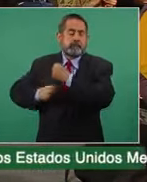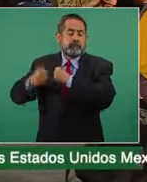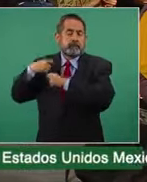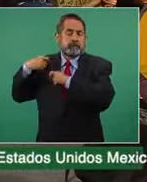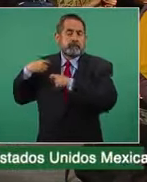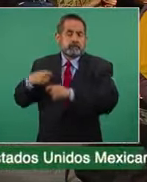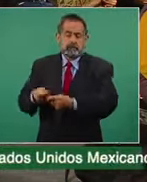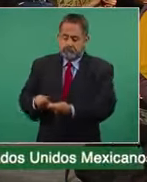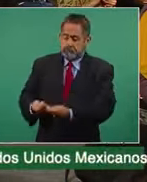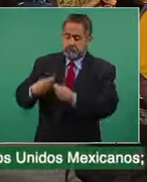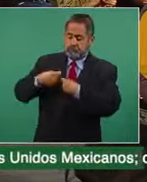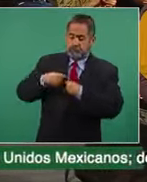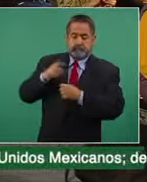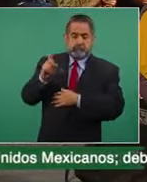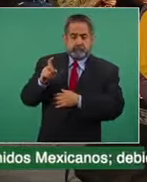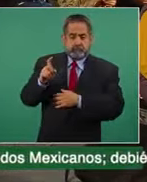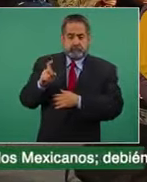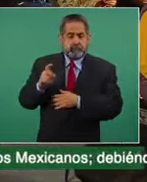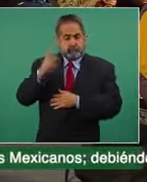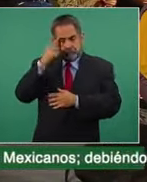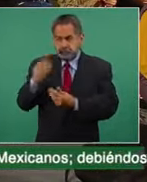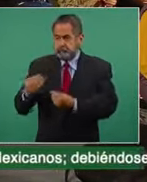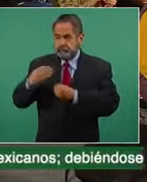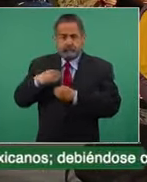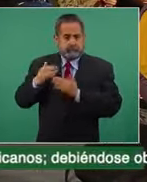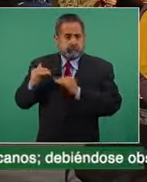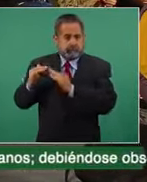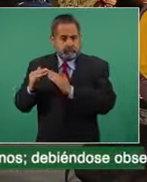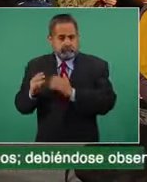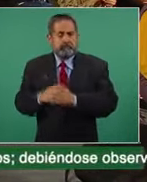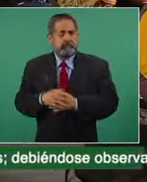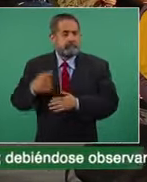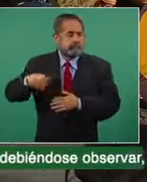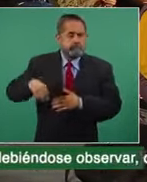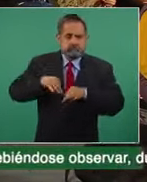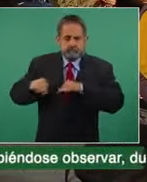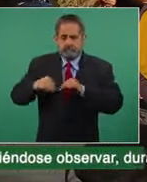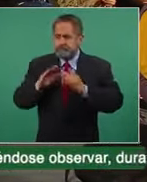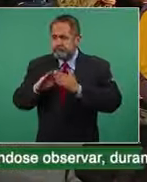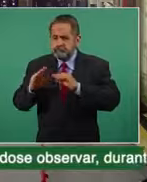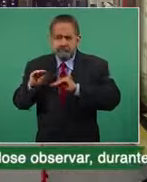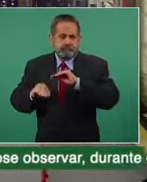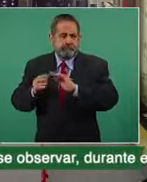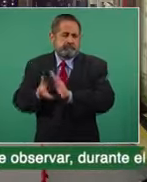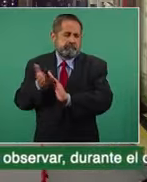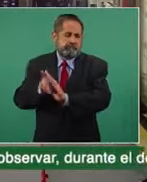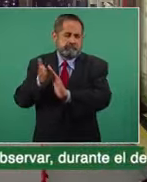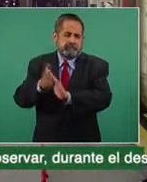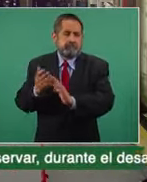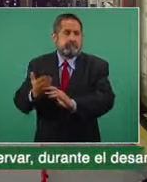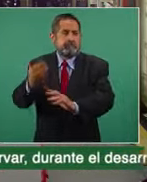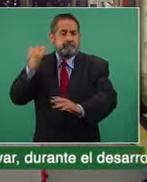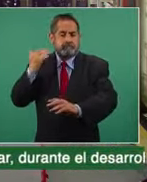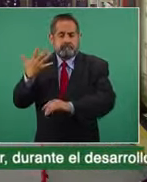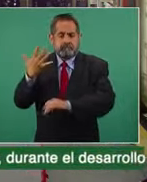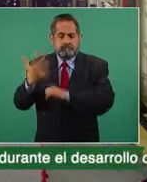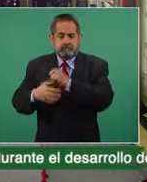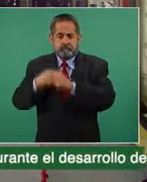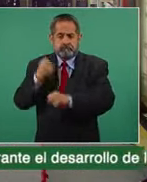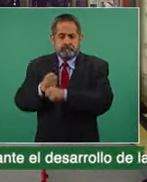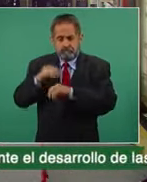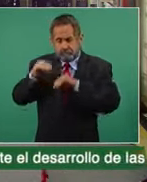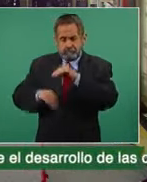este vital líquido hasta nuestros hogares. Con trabajo comunitario construimos desde hace más de 50 años